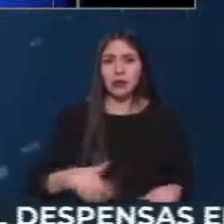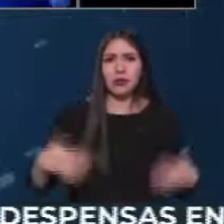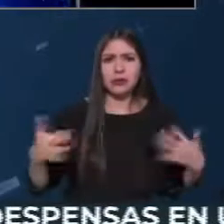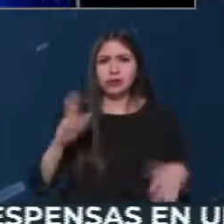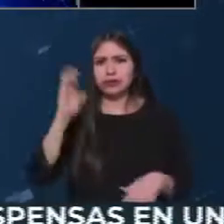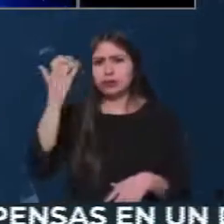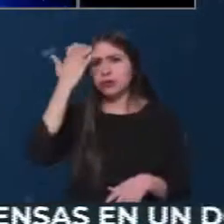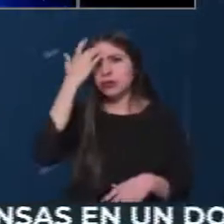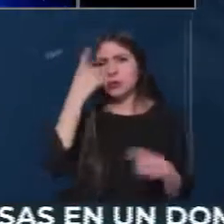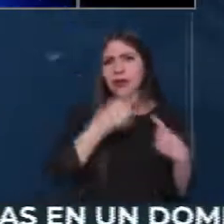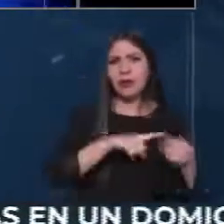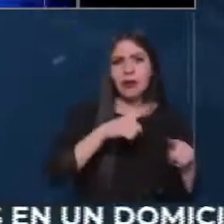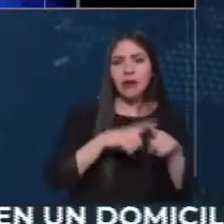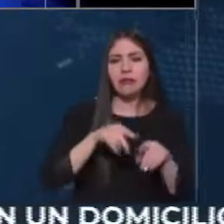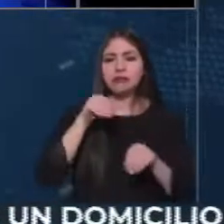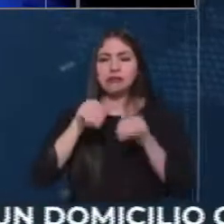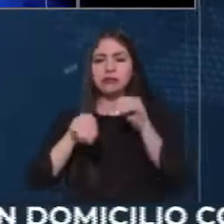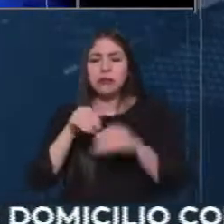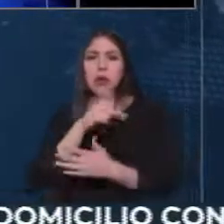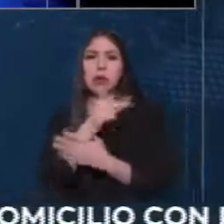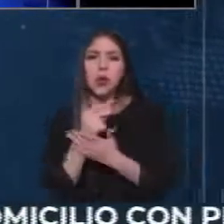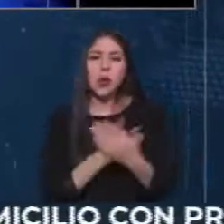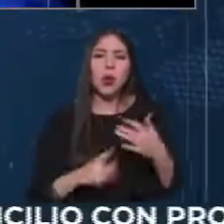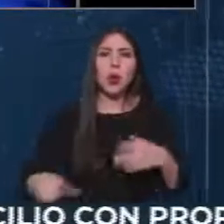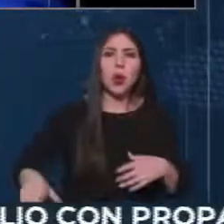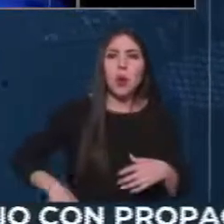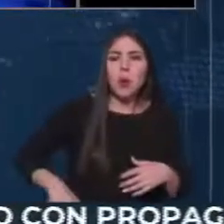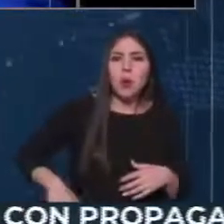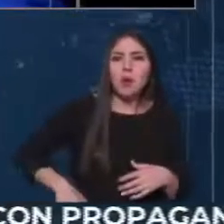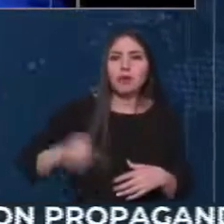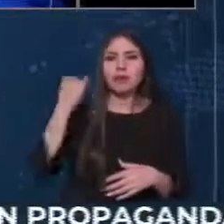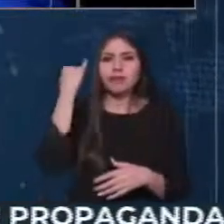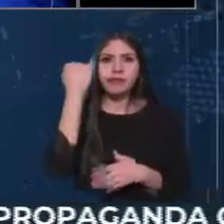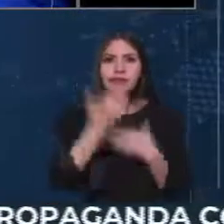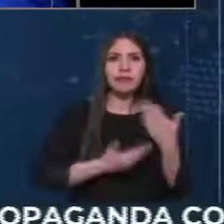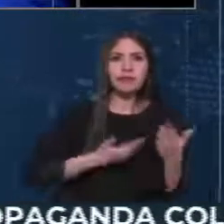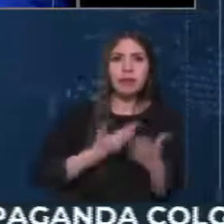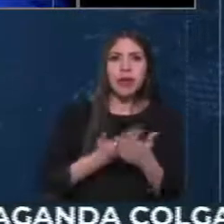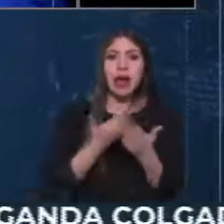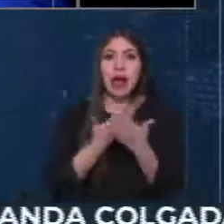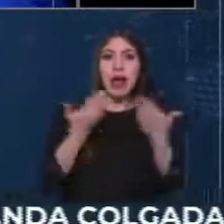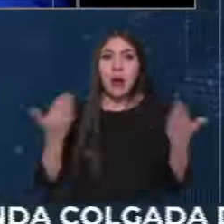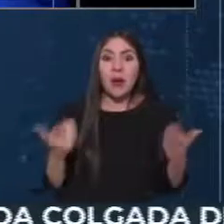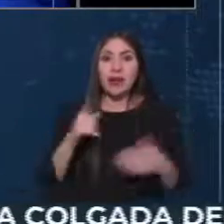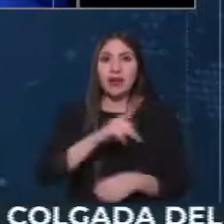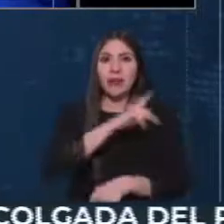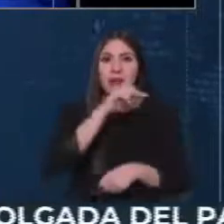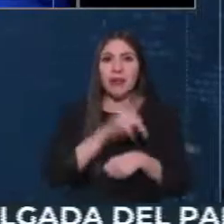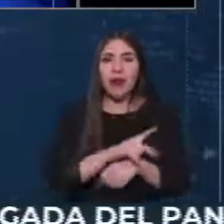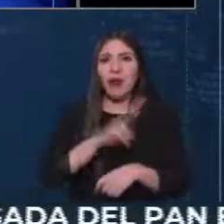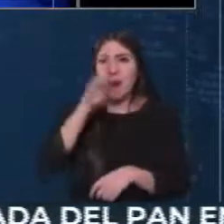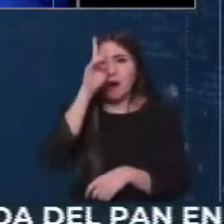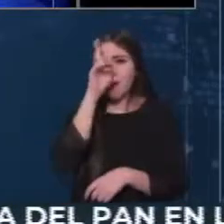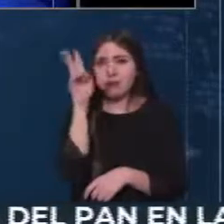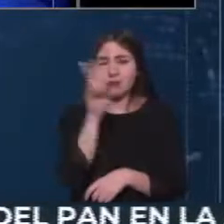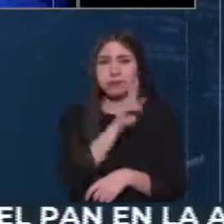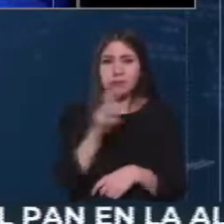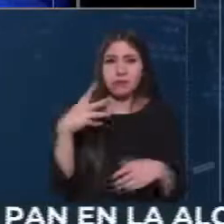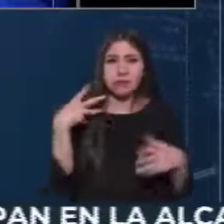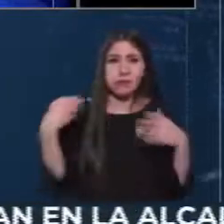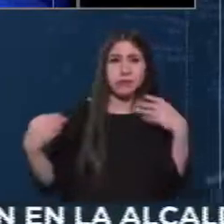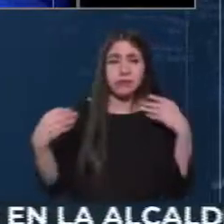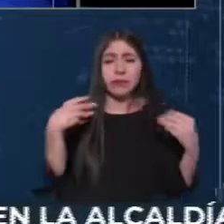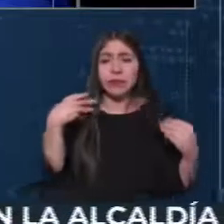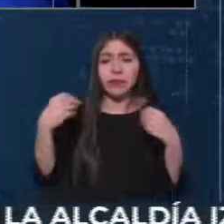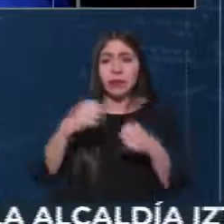distintas políticas, programas, acciones, y un país que está siendo devastado por una ola de COVID-19, un